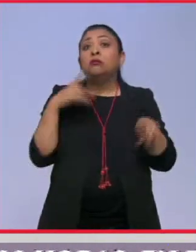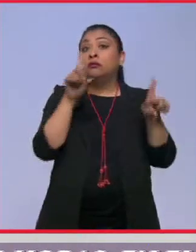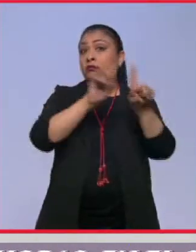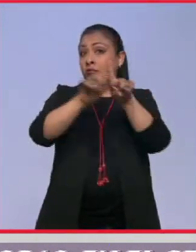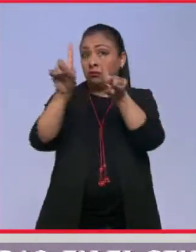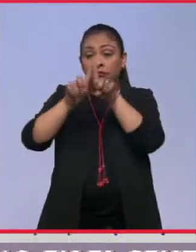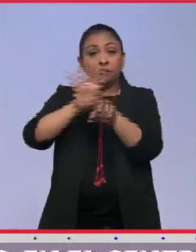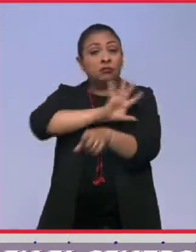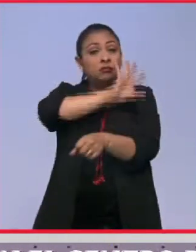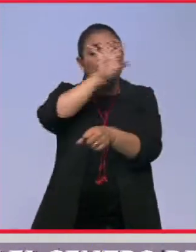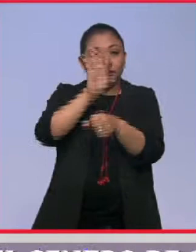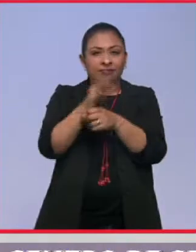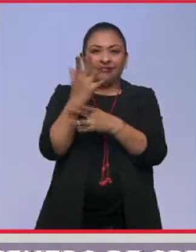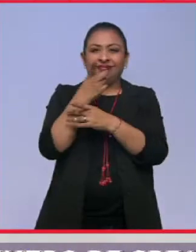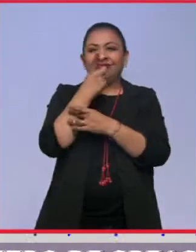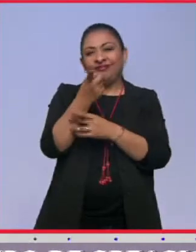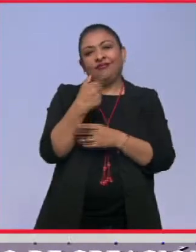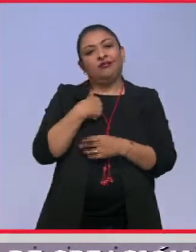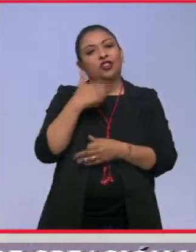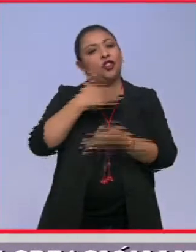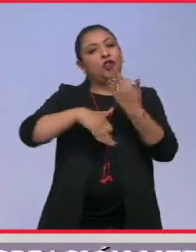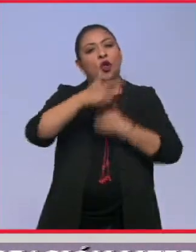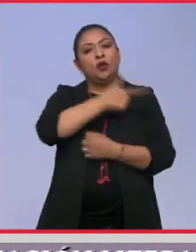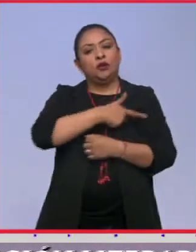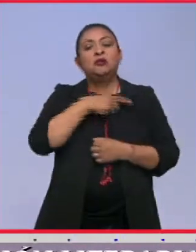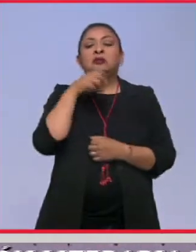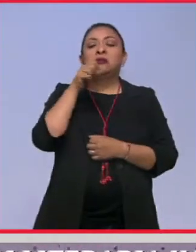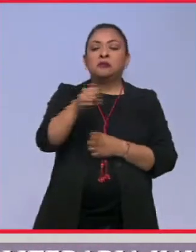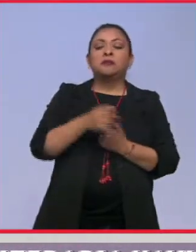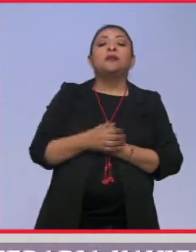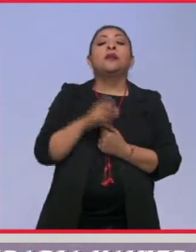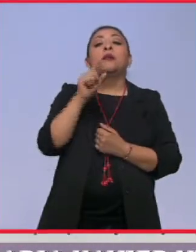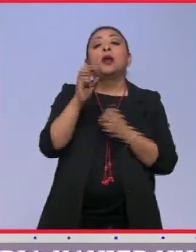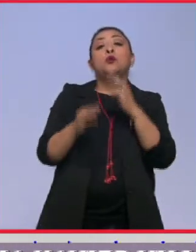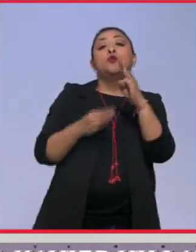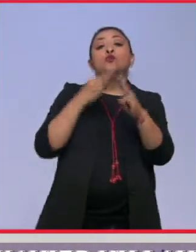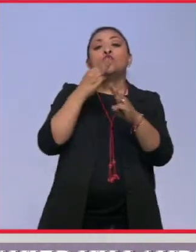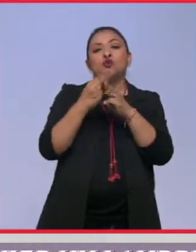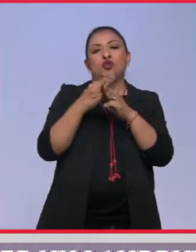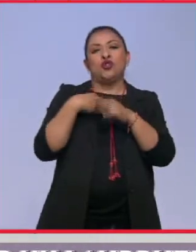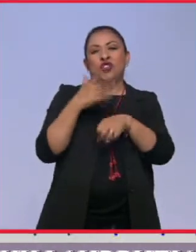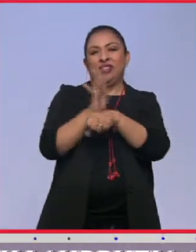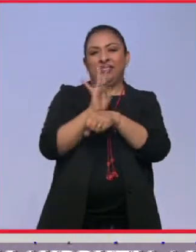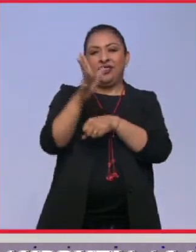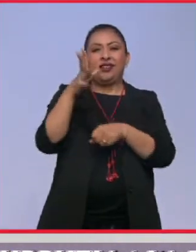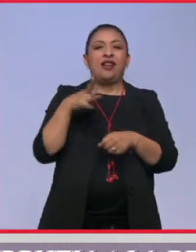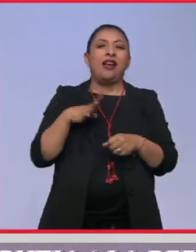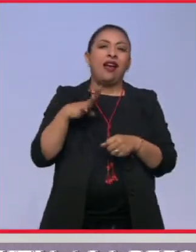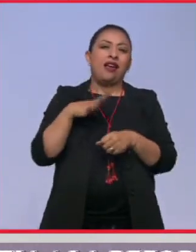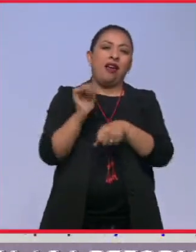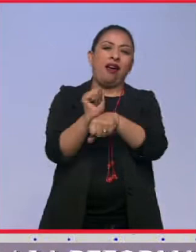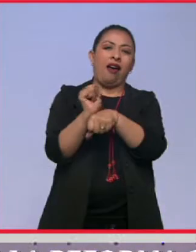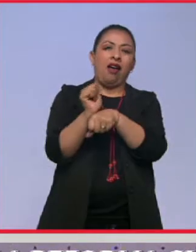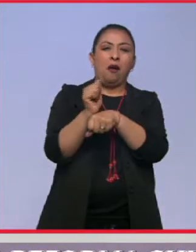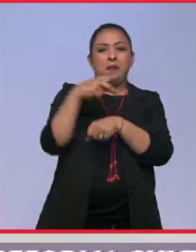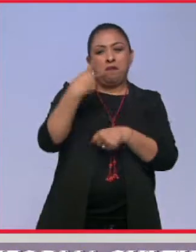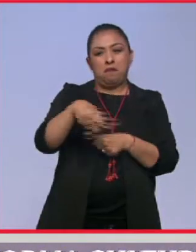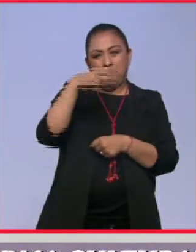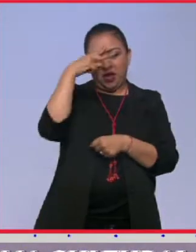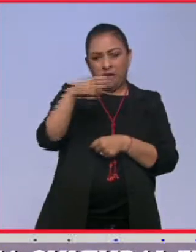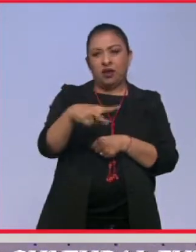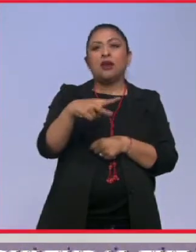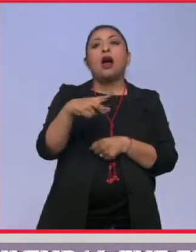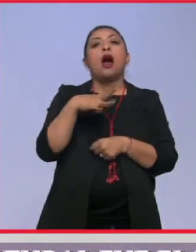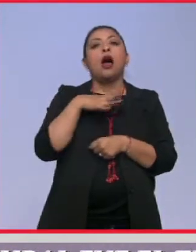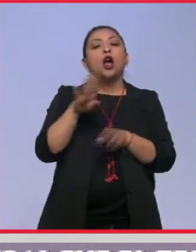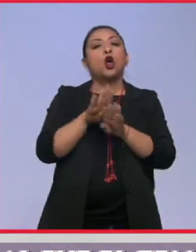distintas y, como dices, para todos los gustos, ¿no? Pues sí, y bueno, hablando justamente del mundo del cine, hay un actor mexicano que va a dar vida justamente a